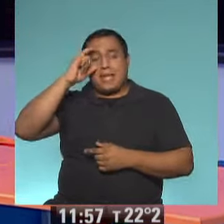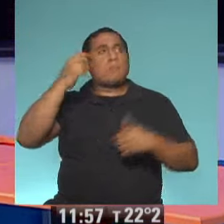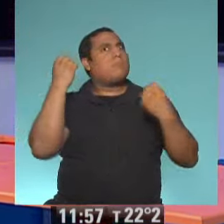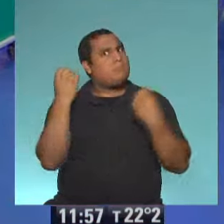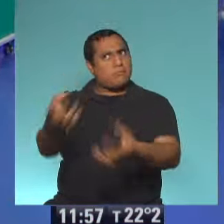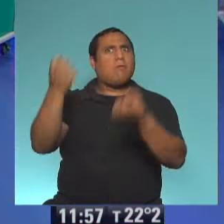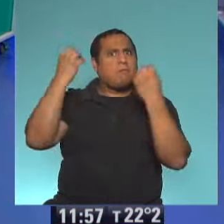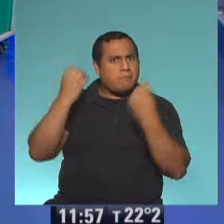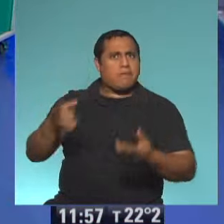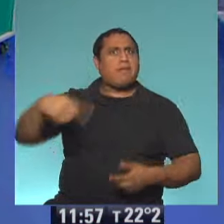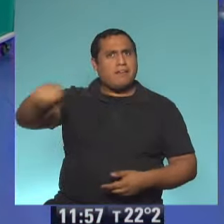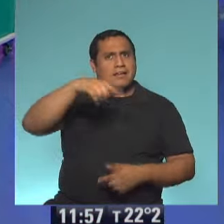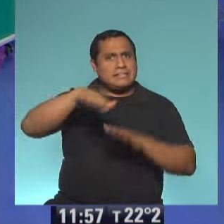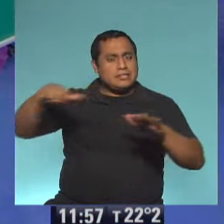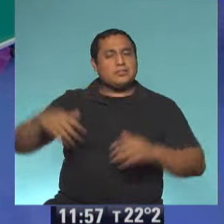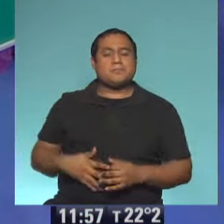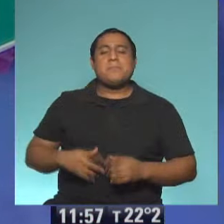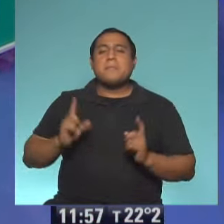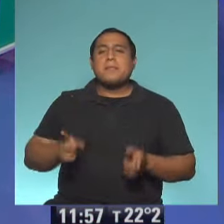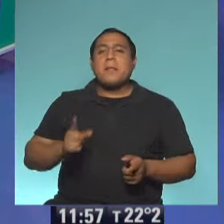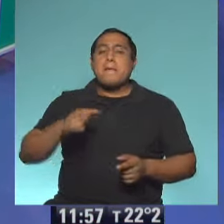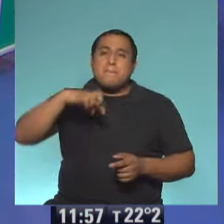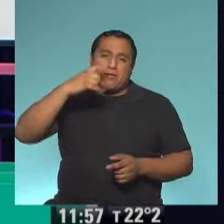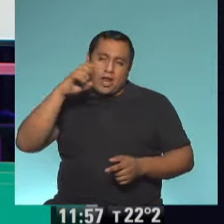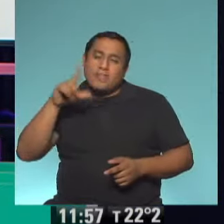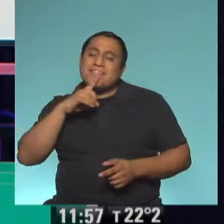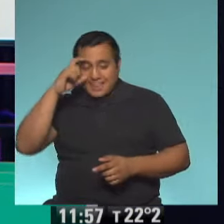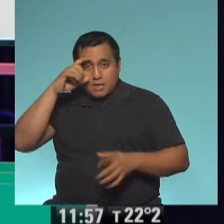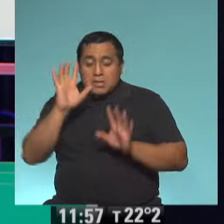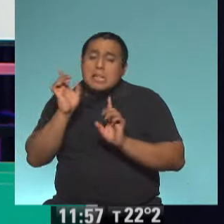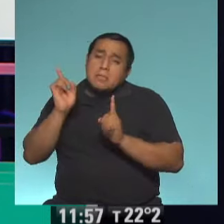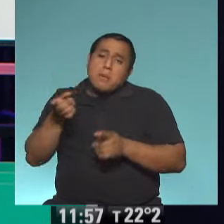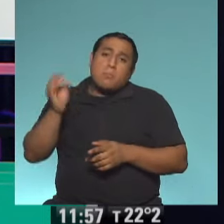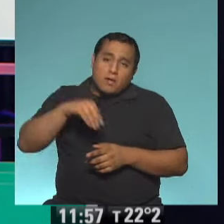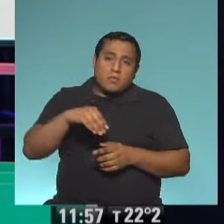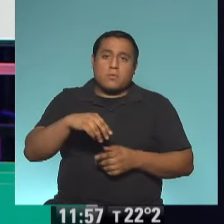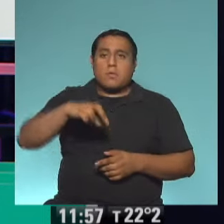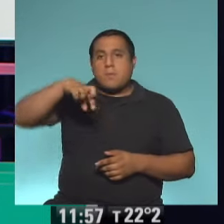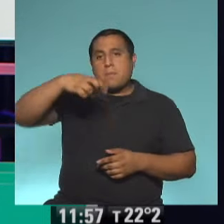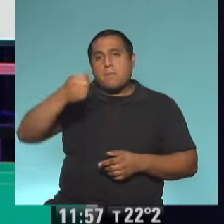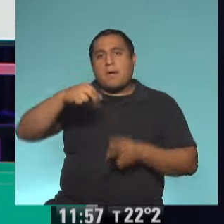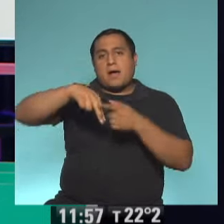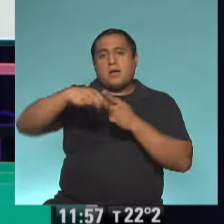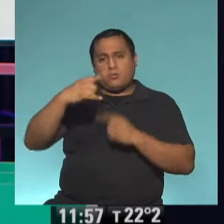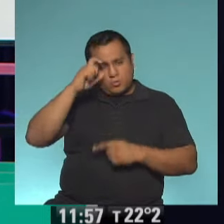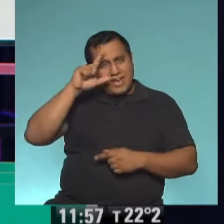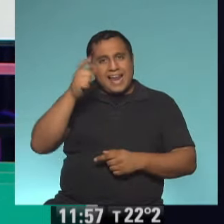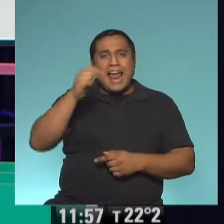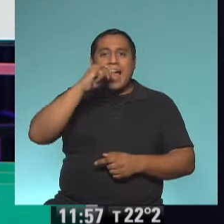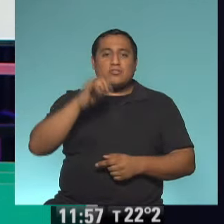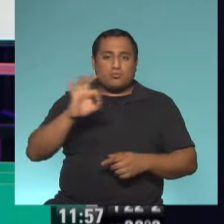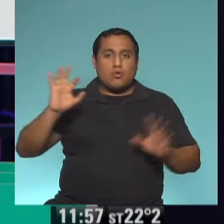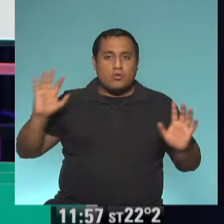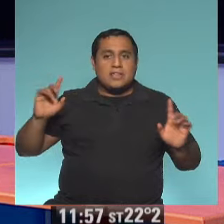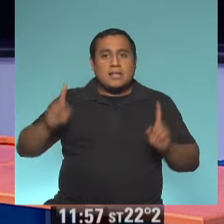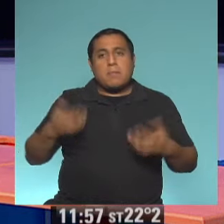Muy claro. Bien, chicos. Y también, además de pañuelote, puedo usar pañuelazo. Pañuelazo. Claro,